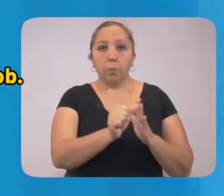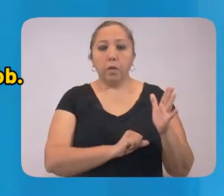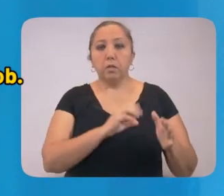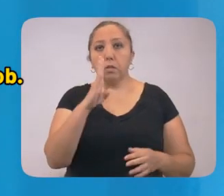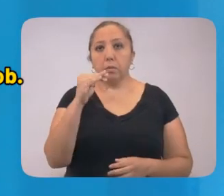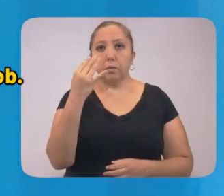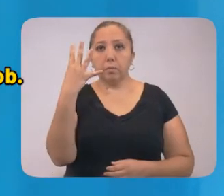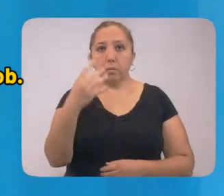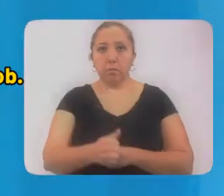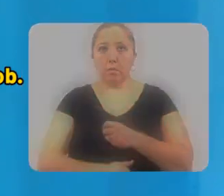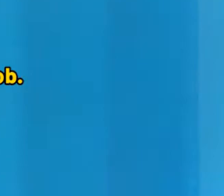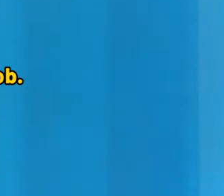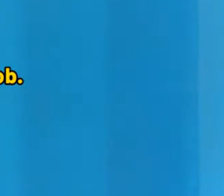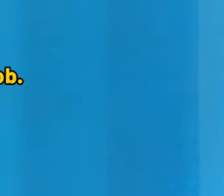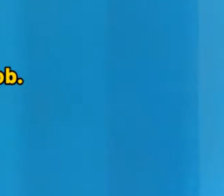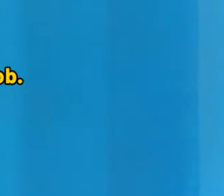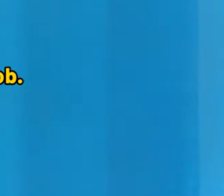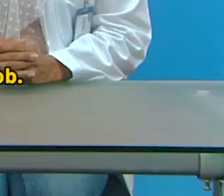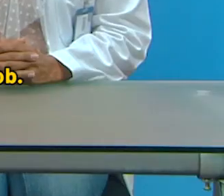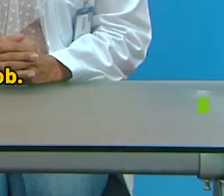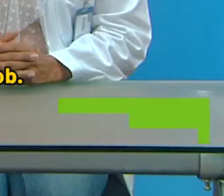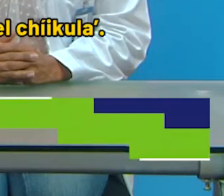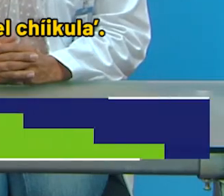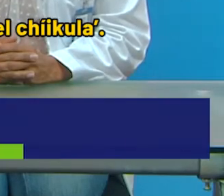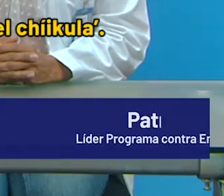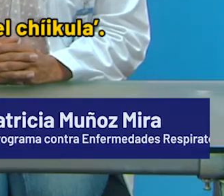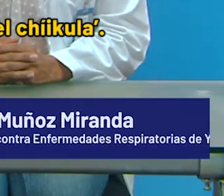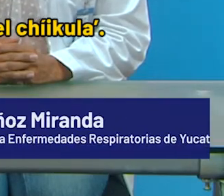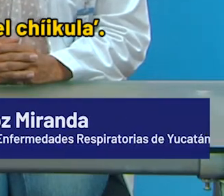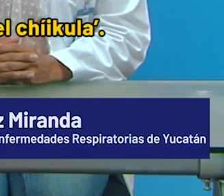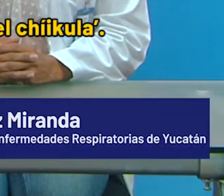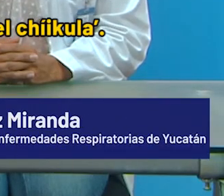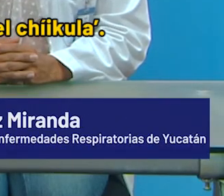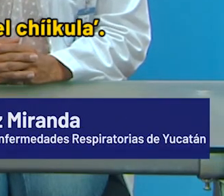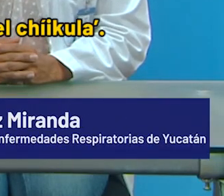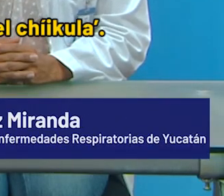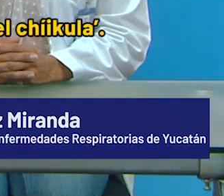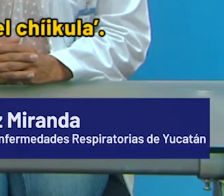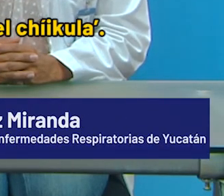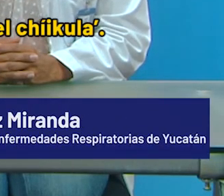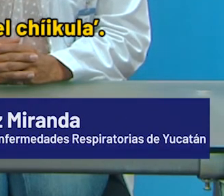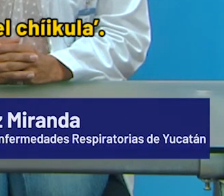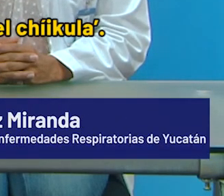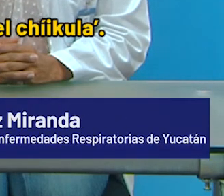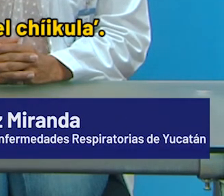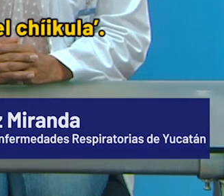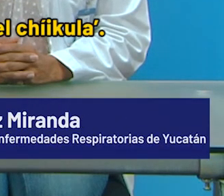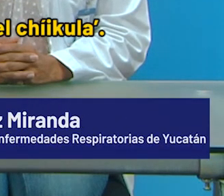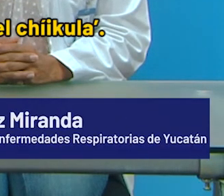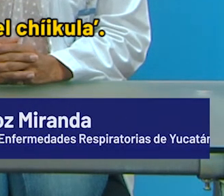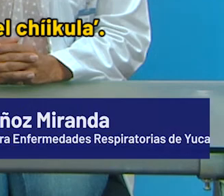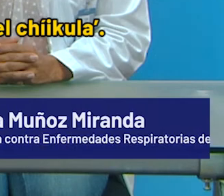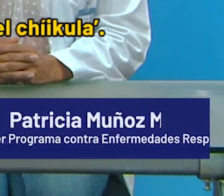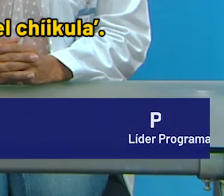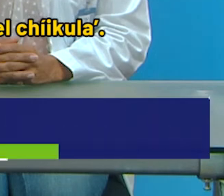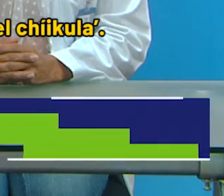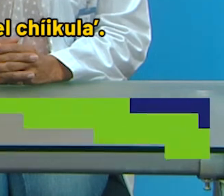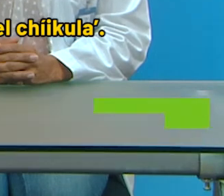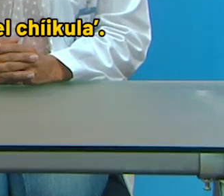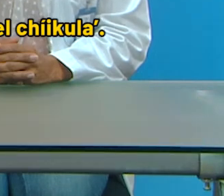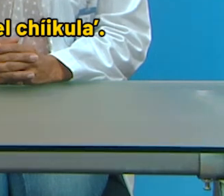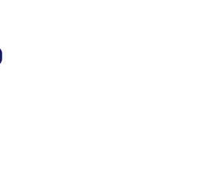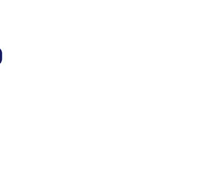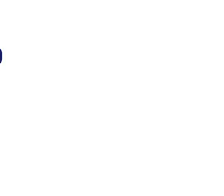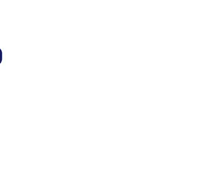94 años este es el informe hasta el día de hoy doctora gracias estaremos actualizando esta información todos los días por este mismo medio muchas